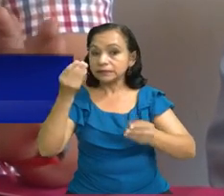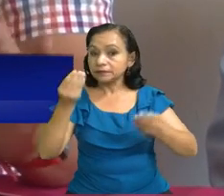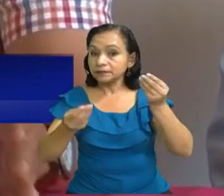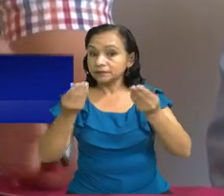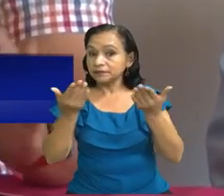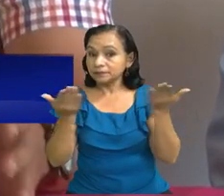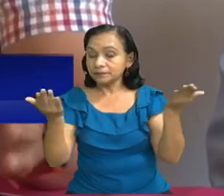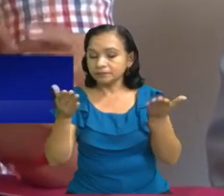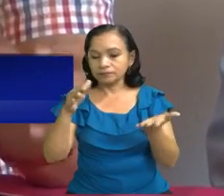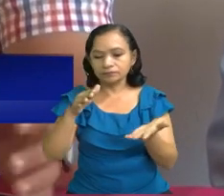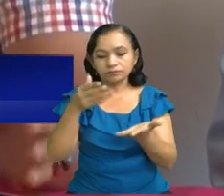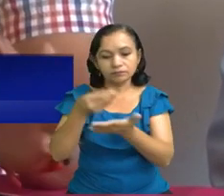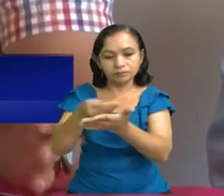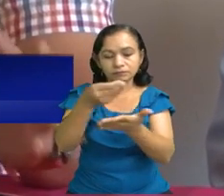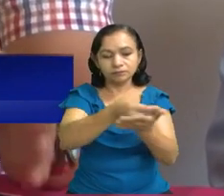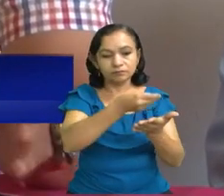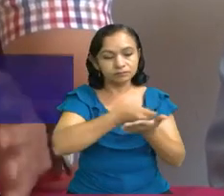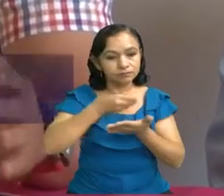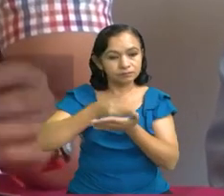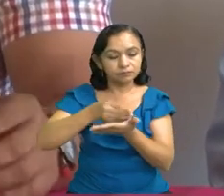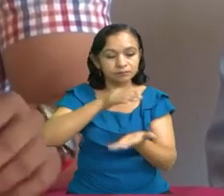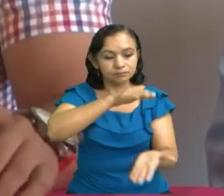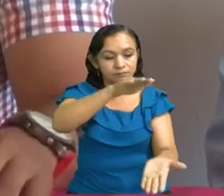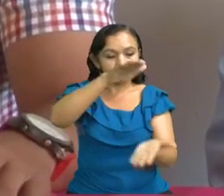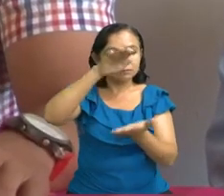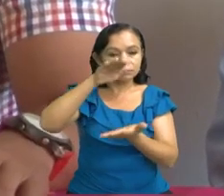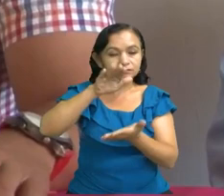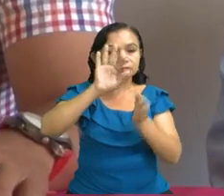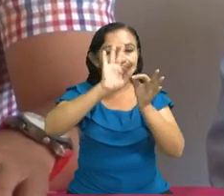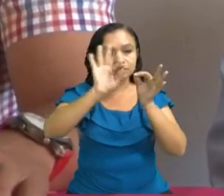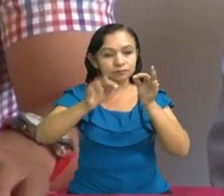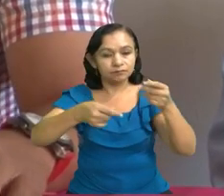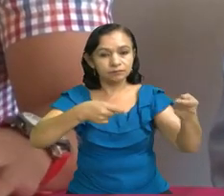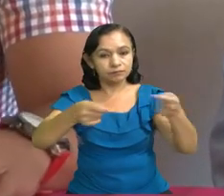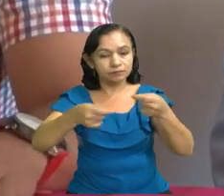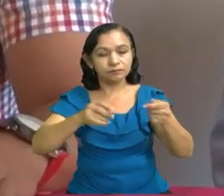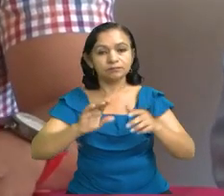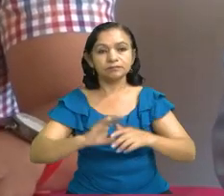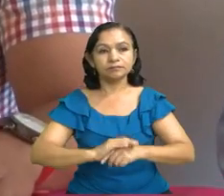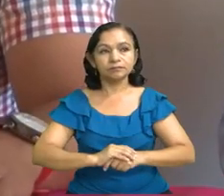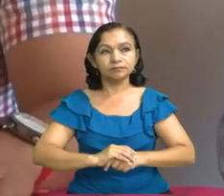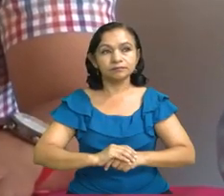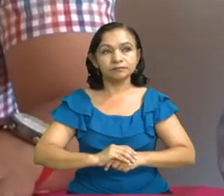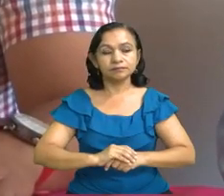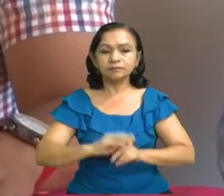del paquete escolar que adquieran en la feria. Por ejemplo, ¿qué